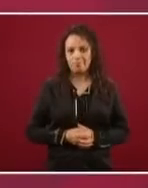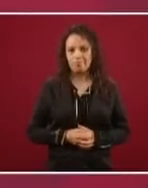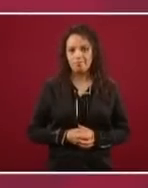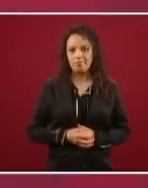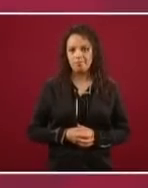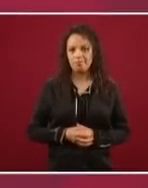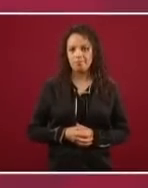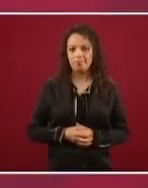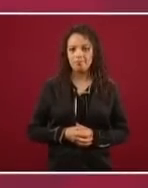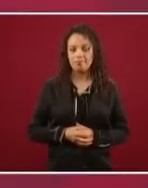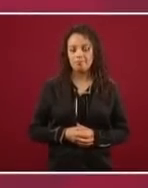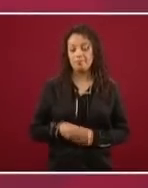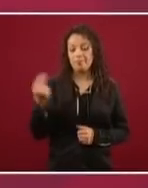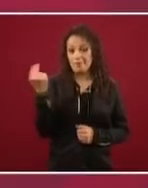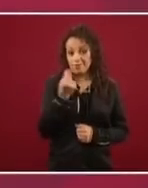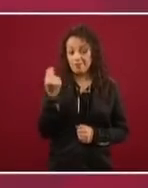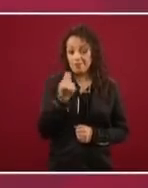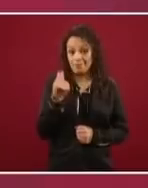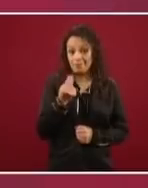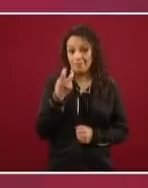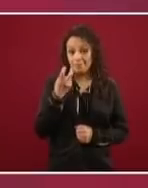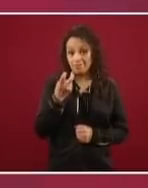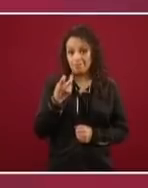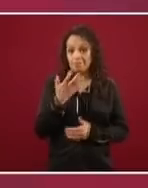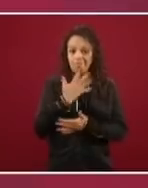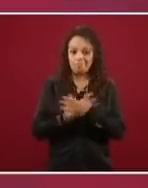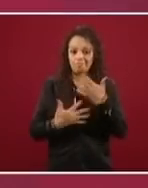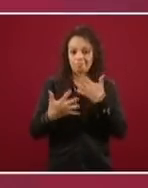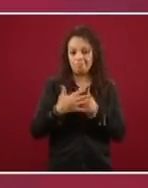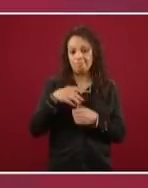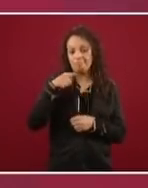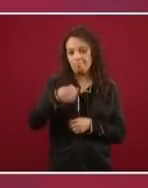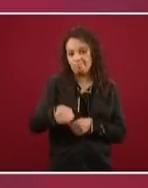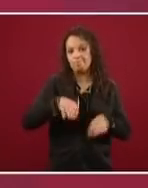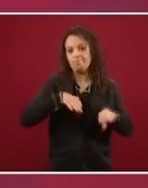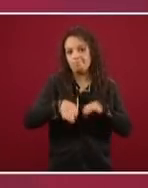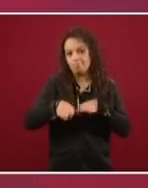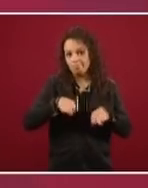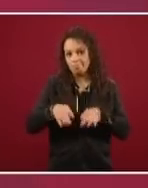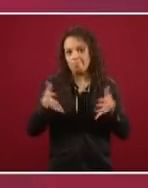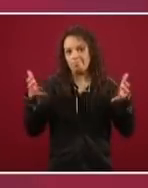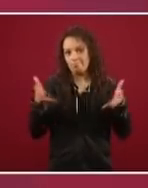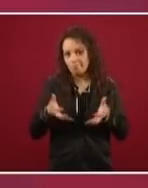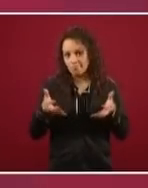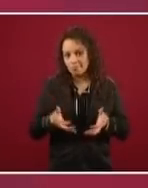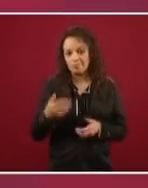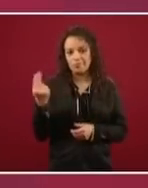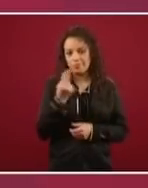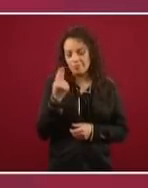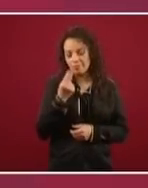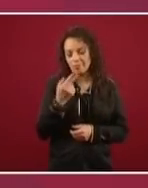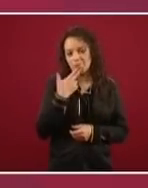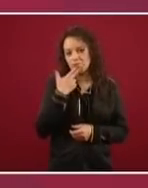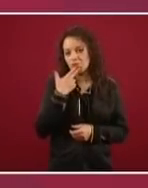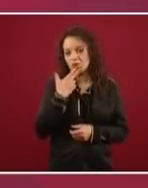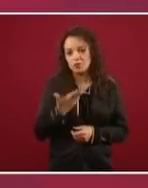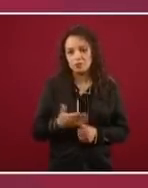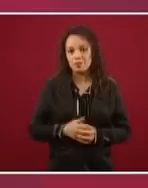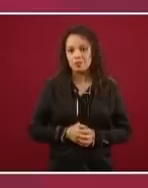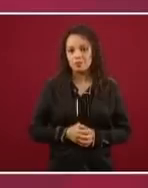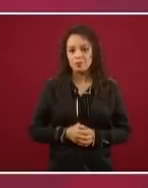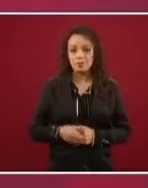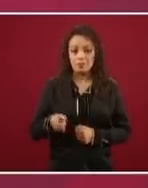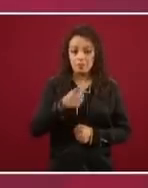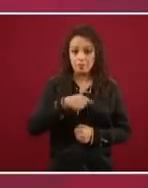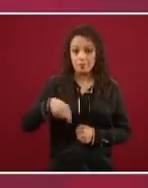y como se requiere la mano de obra la fuerza de trabajo e los empleadores